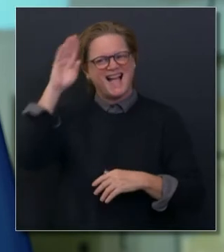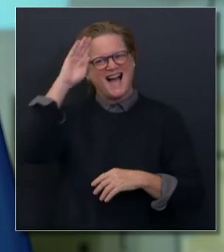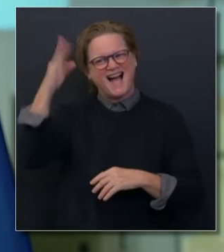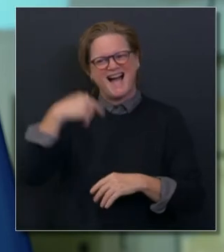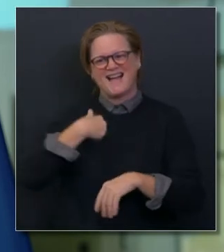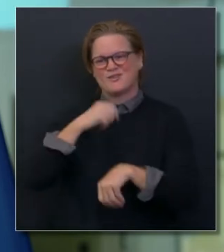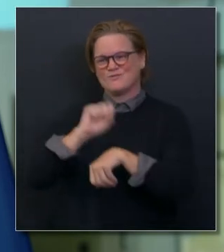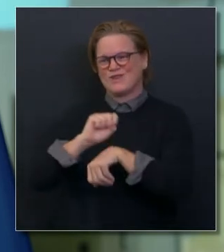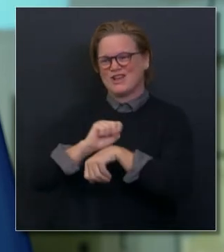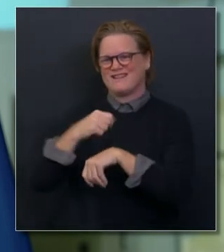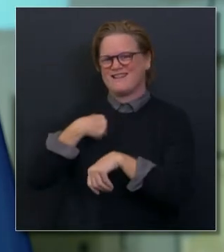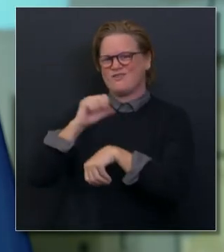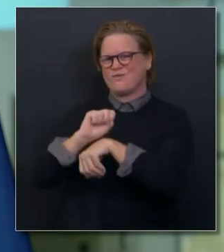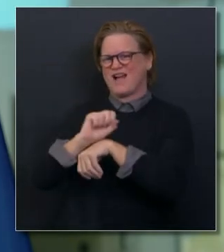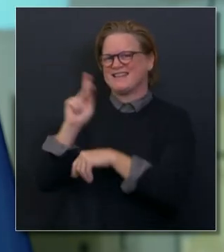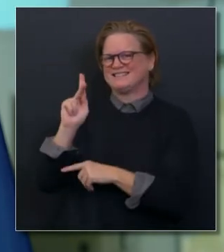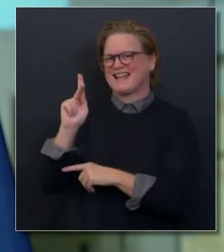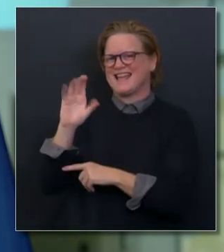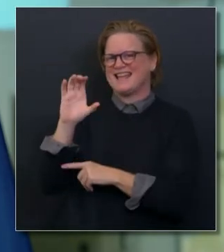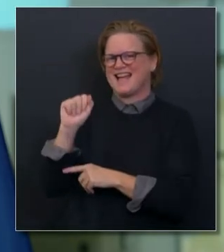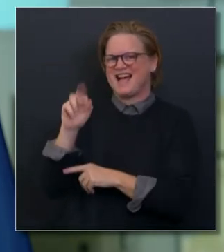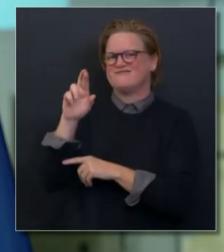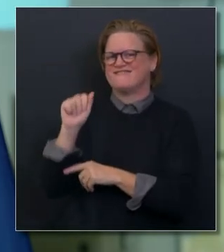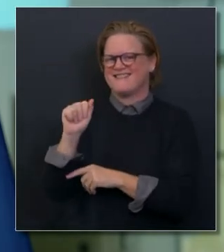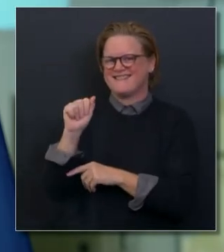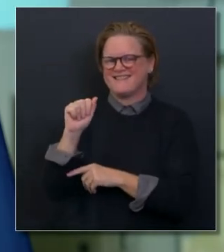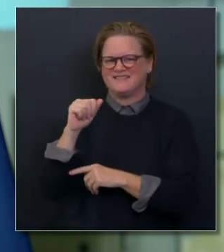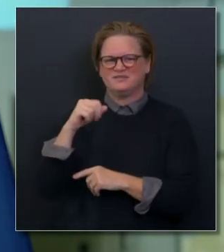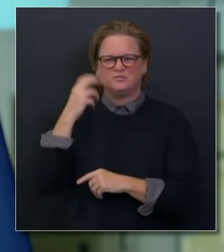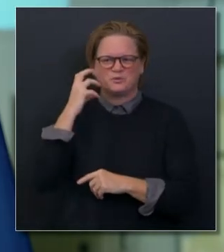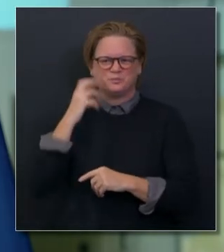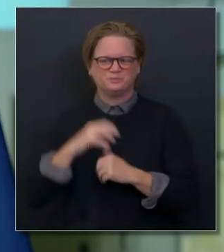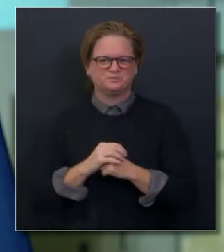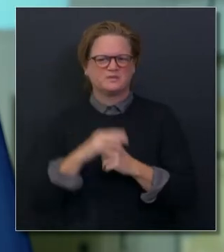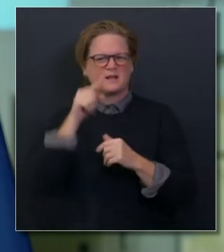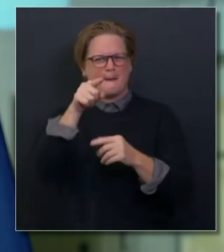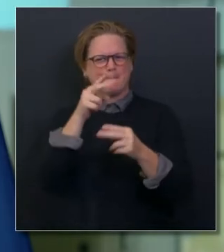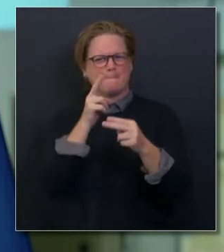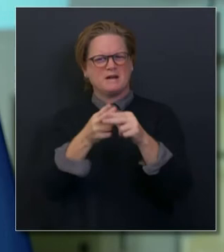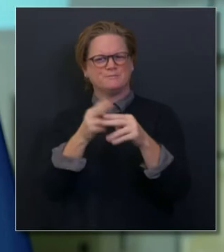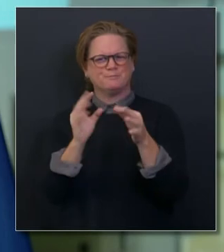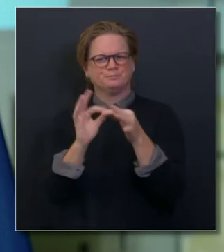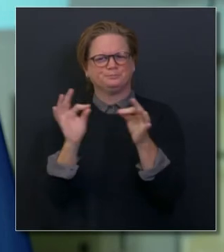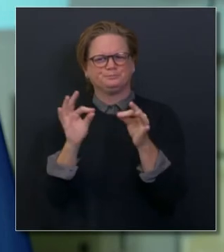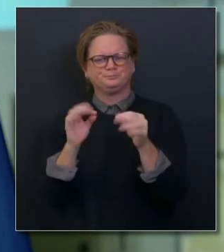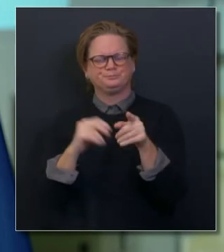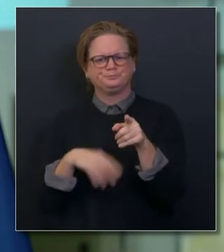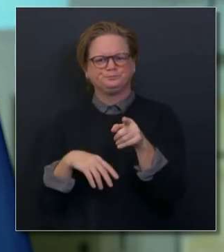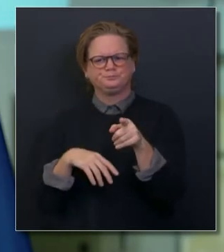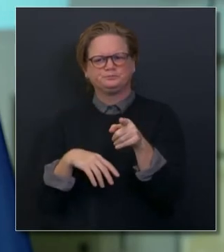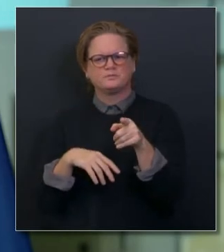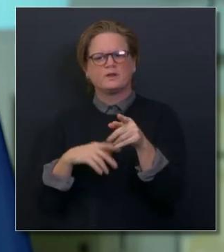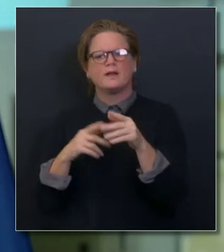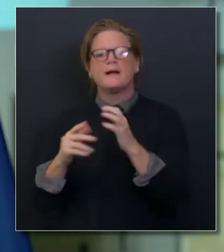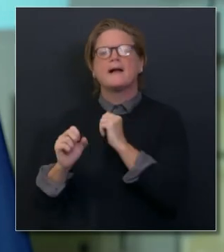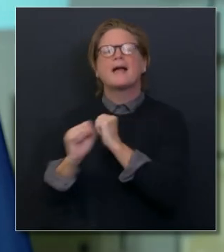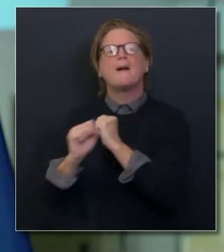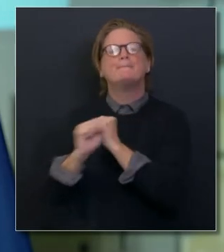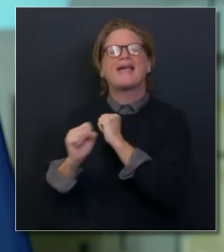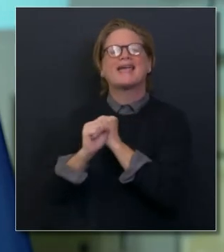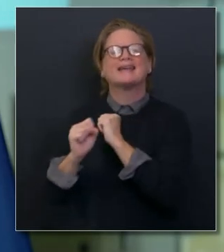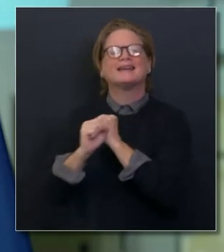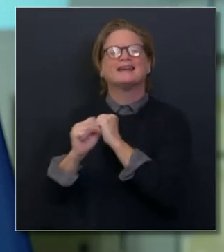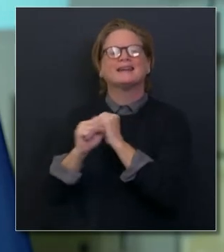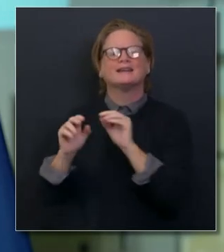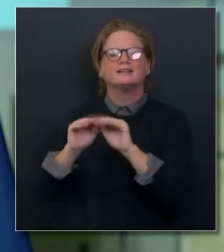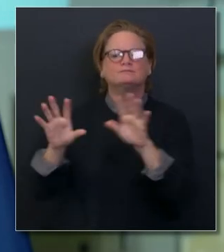Soy Brittany por KCRA. Gracias por tomar mi pregunta. Usted mencionó de una campaña